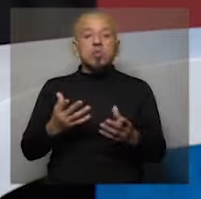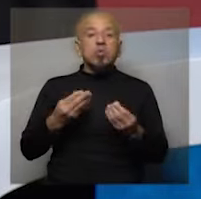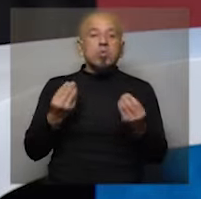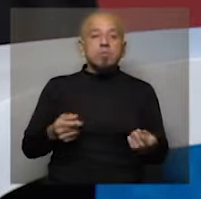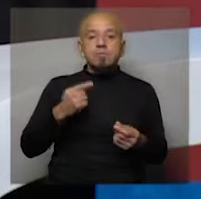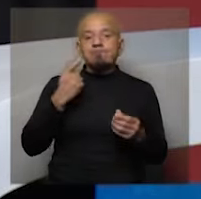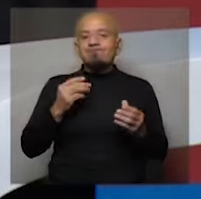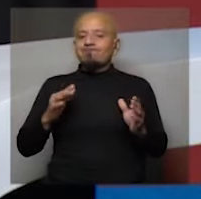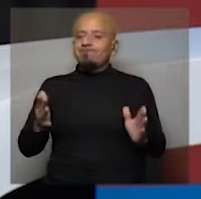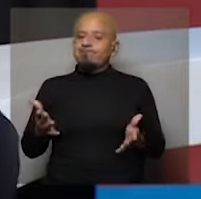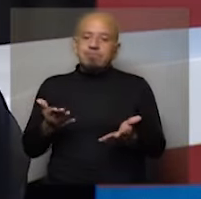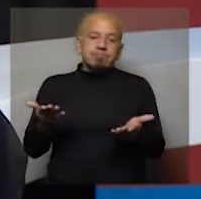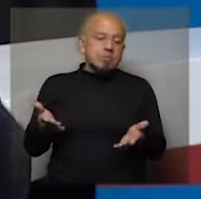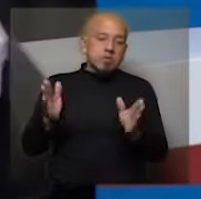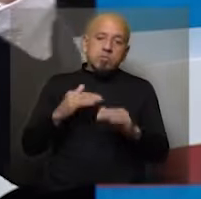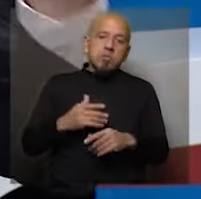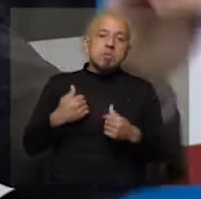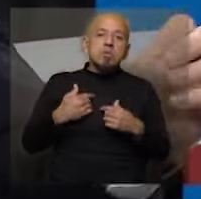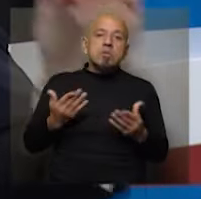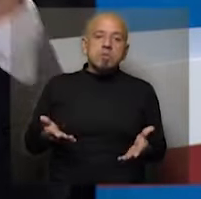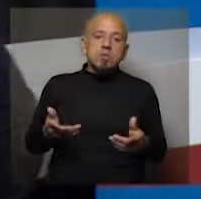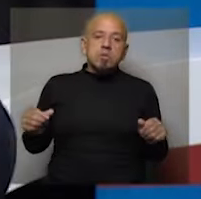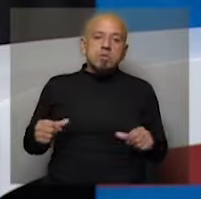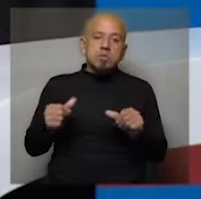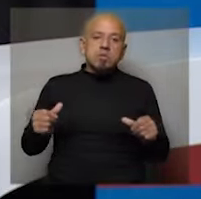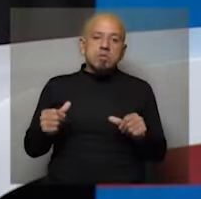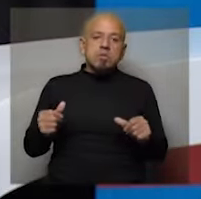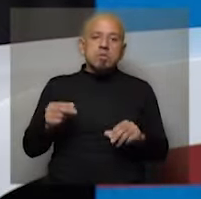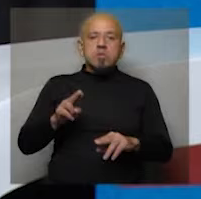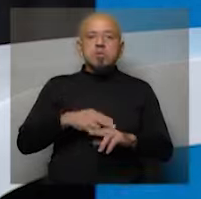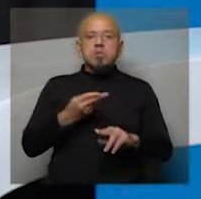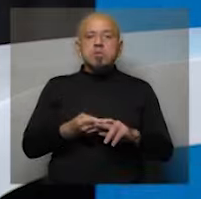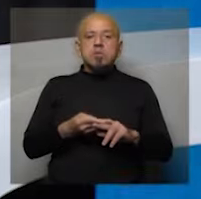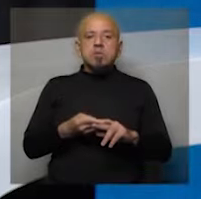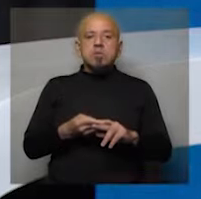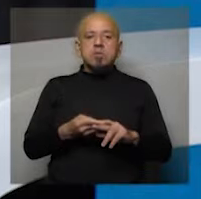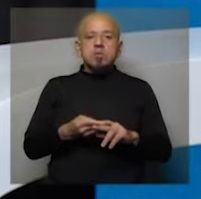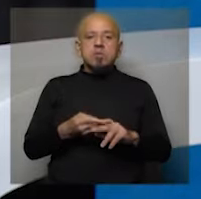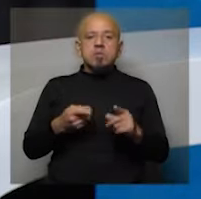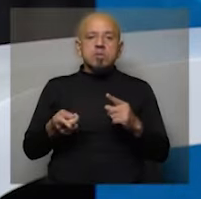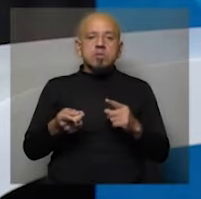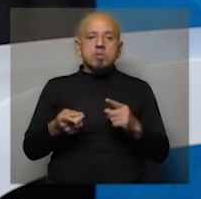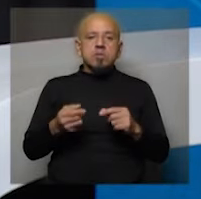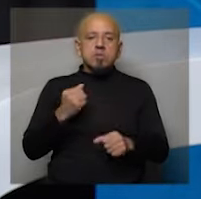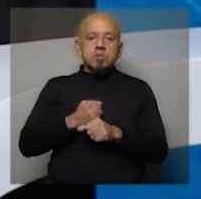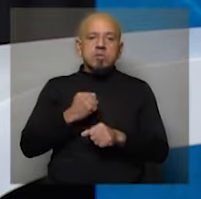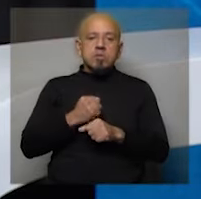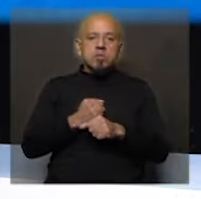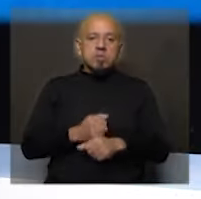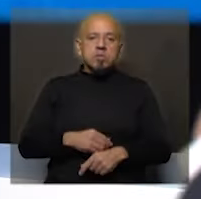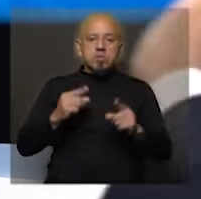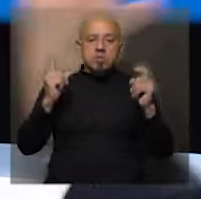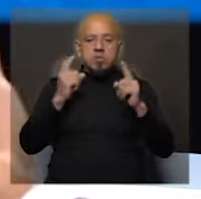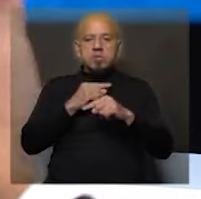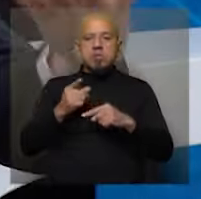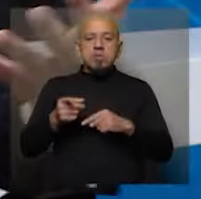vos me dijiste no no se evita lo que tratamos de hacer es mitigar el impacto precisamente eso es un trabajo también durísimo me imagino No